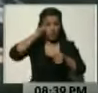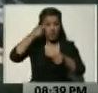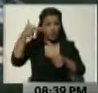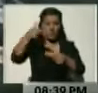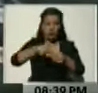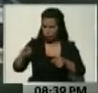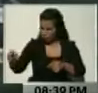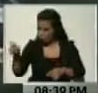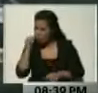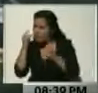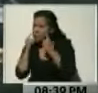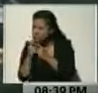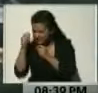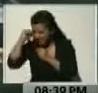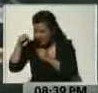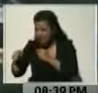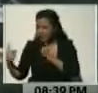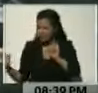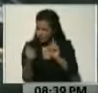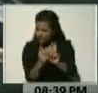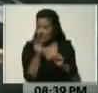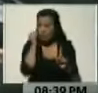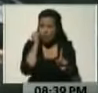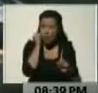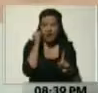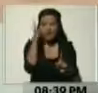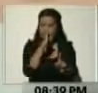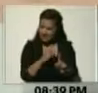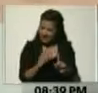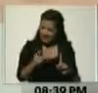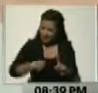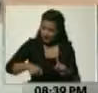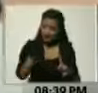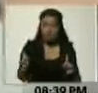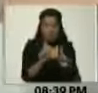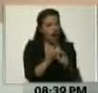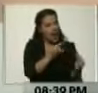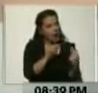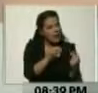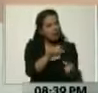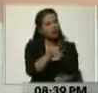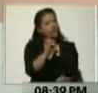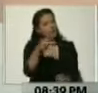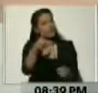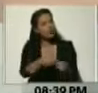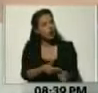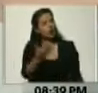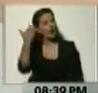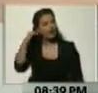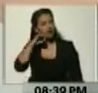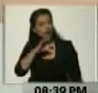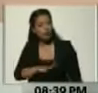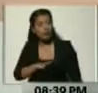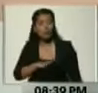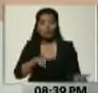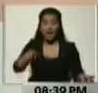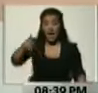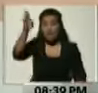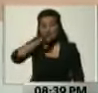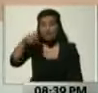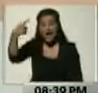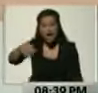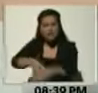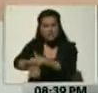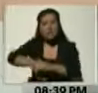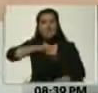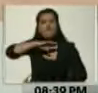exquisita, la conversación con Dilma y su equipo y todos nosotros. Y estábamos hablando del petróleo. Brasil tiene grandes reservas, pero una